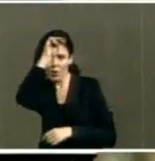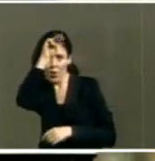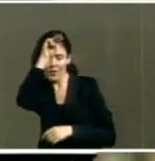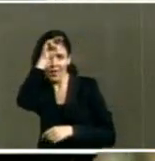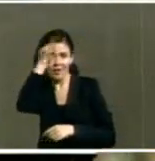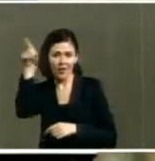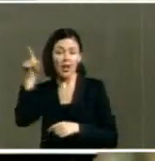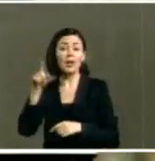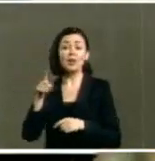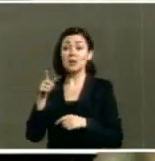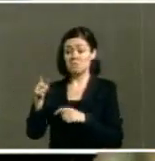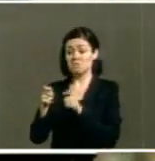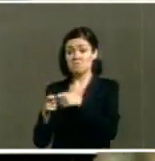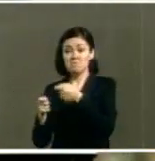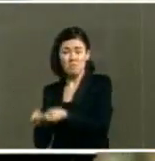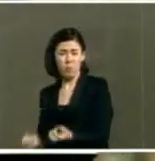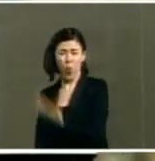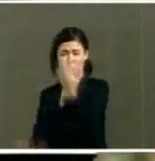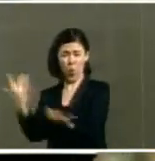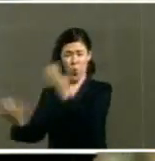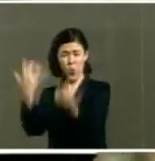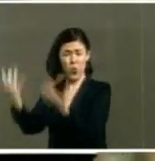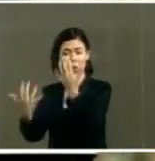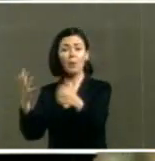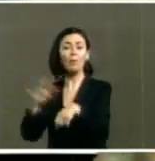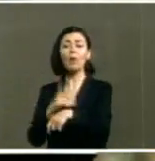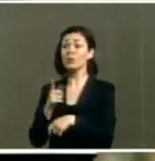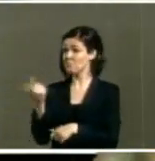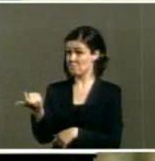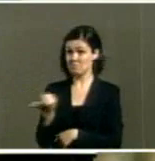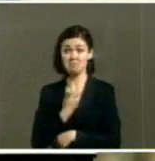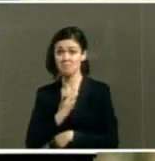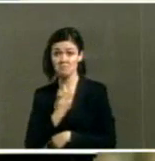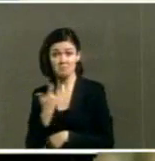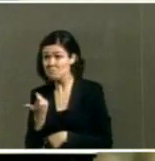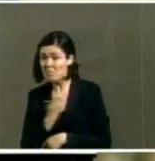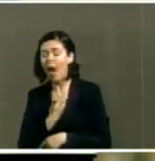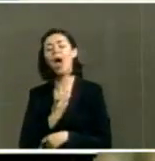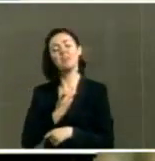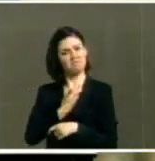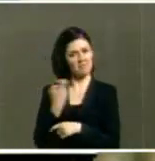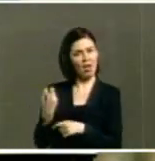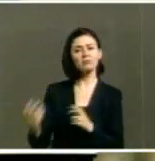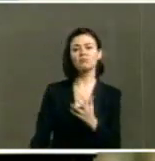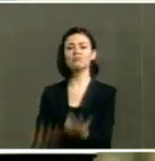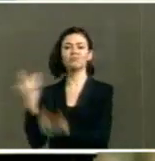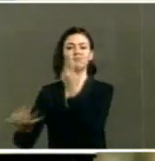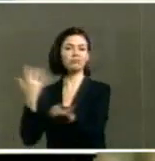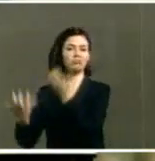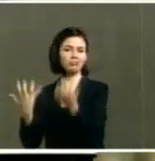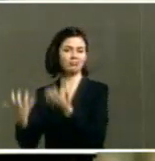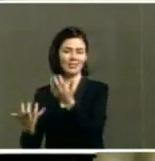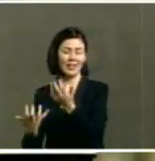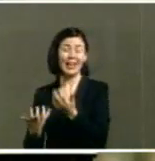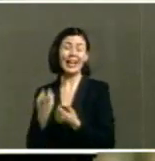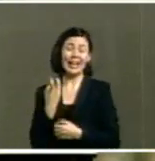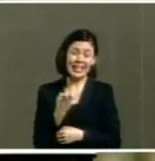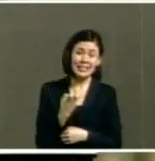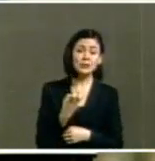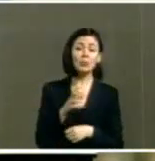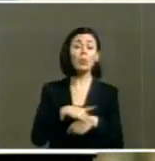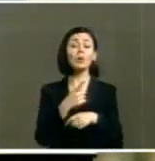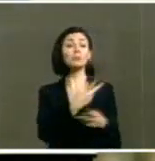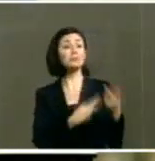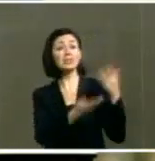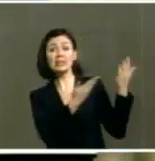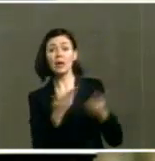con una extorsión en ese establecimiento, al que llegaron, por cierto, un convoy de vehículos robados,